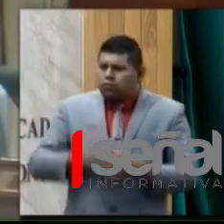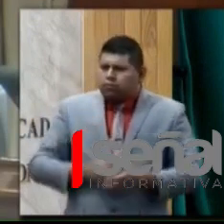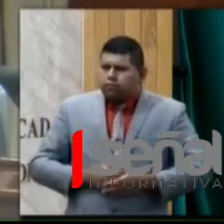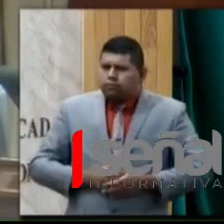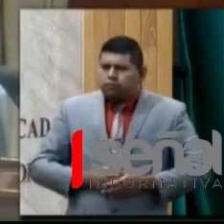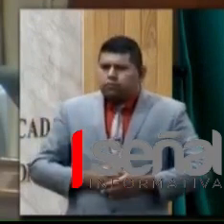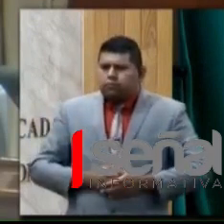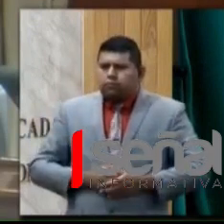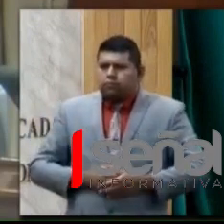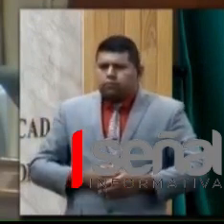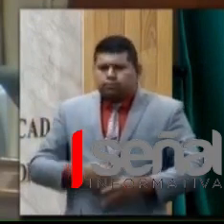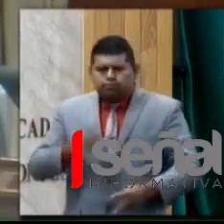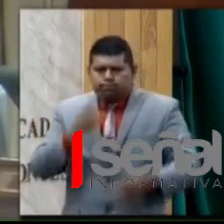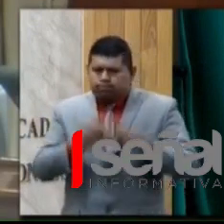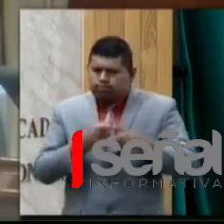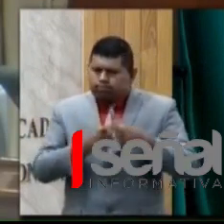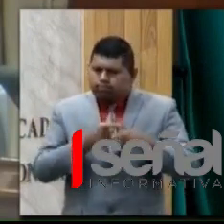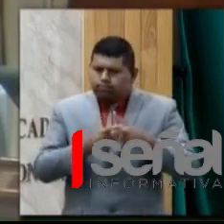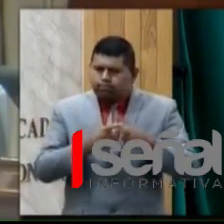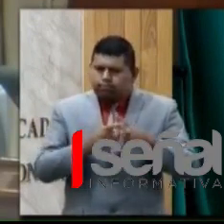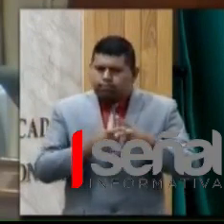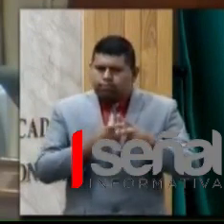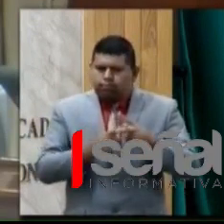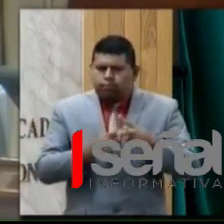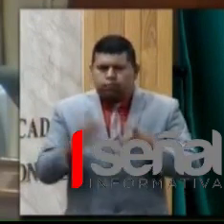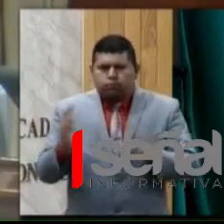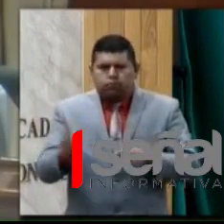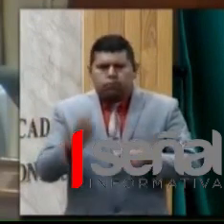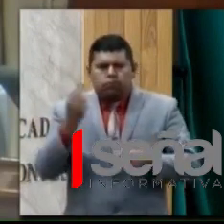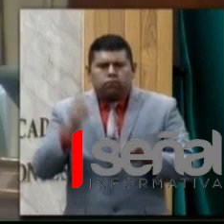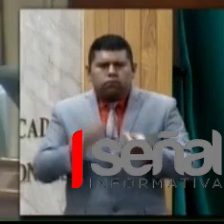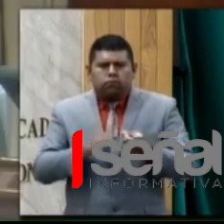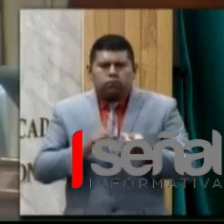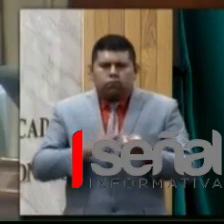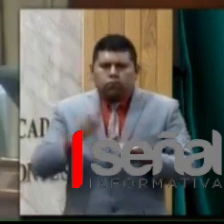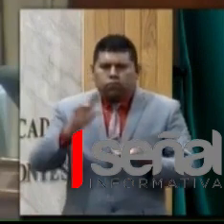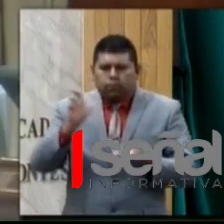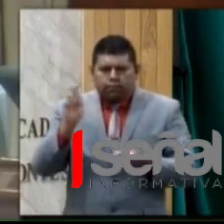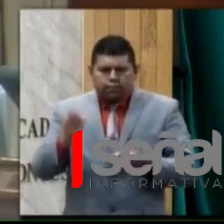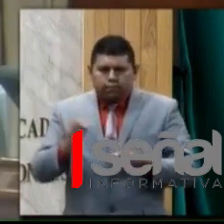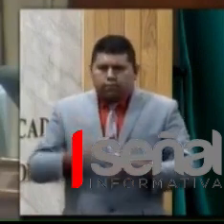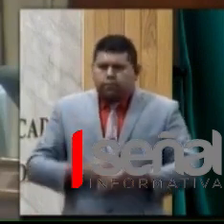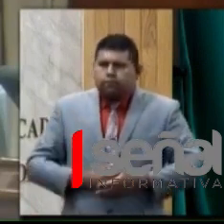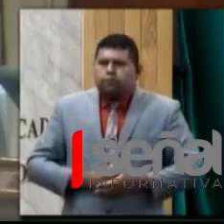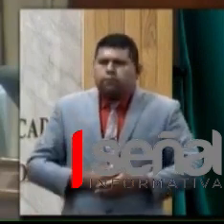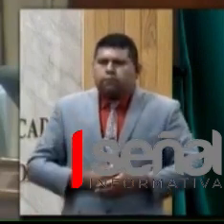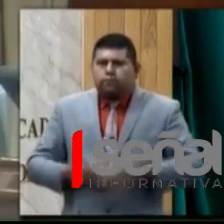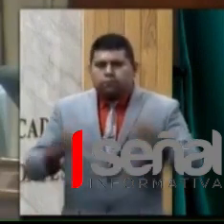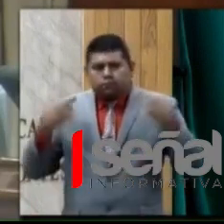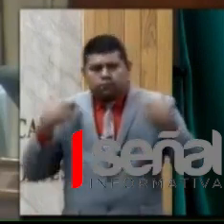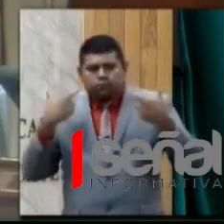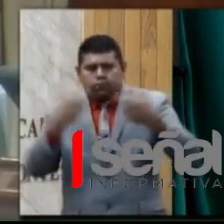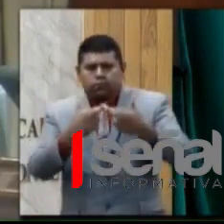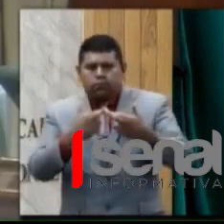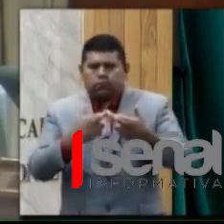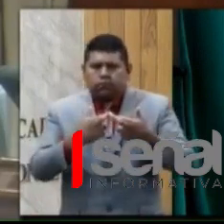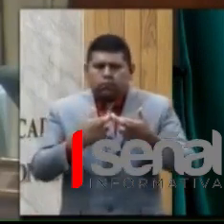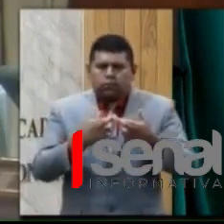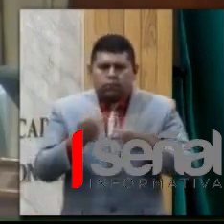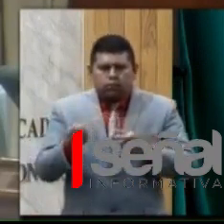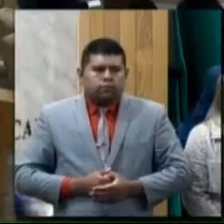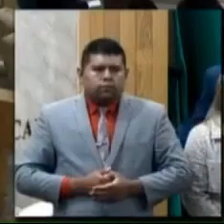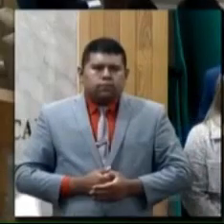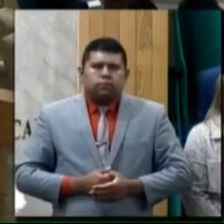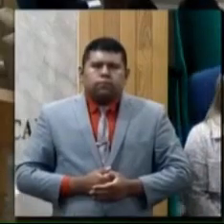luego de que el gobernador Miguel Ángel Navarro Quintero le dio el nombramiento. Asimismo, se le tomó protesta al secretario Manases Langarica Verdín durante